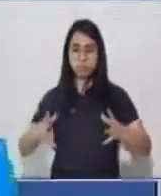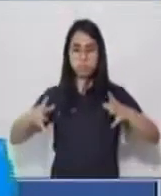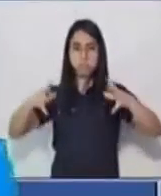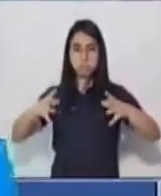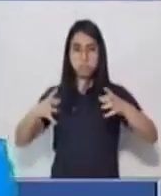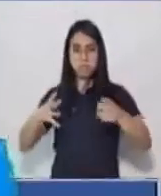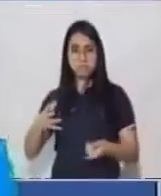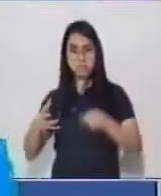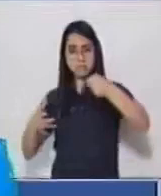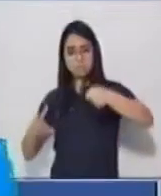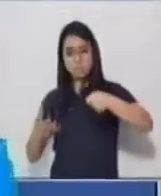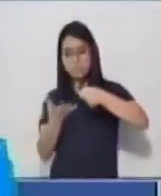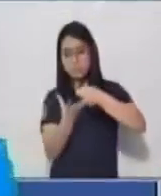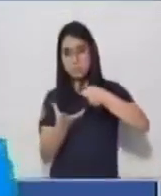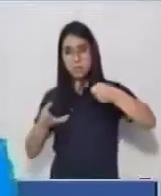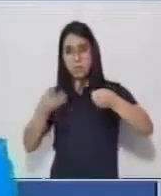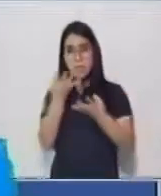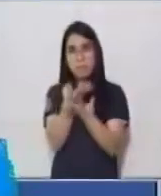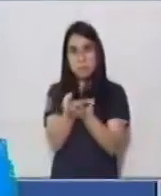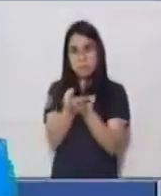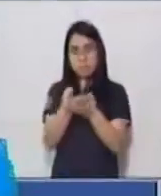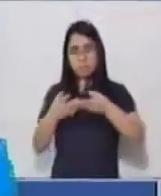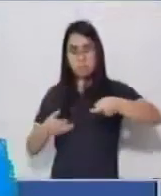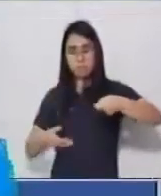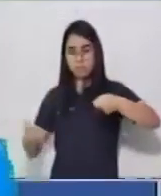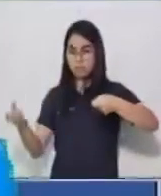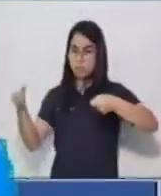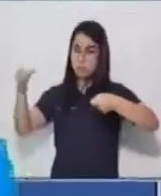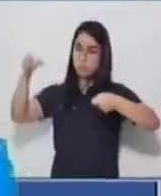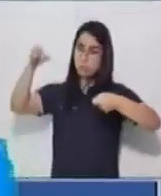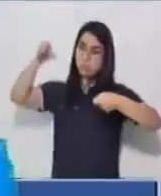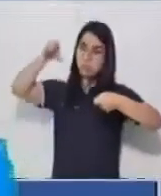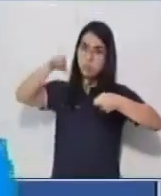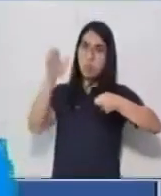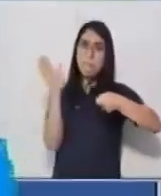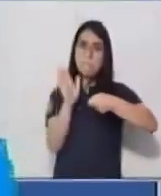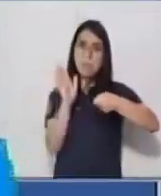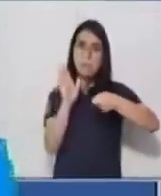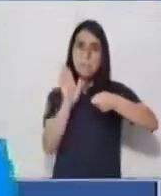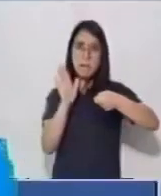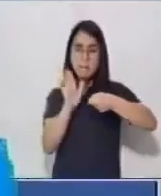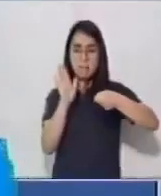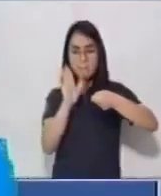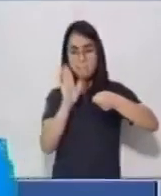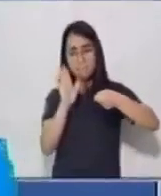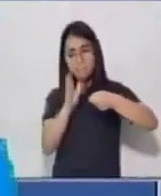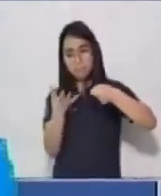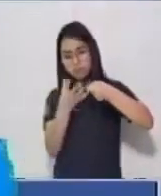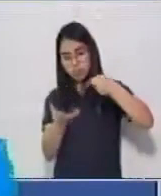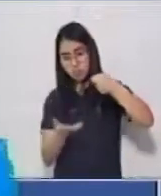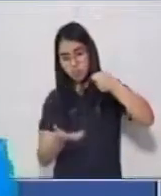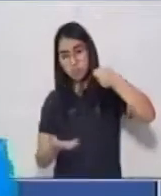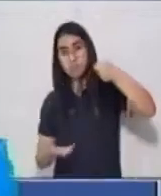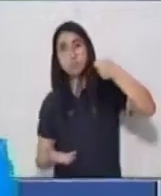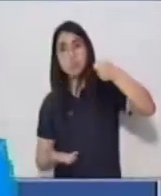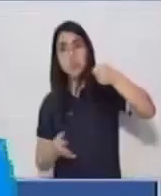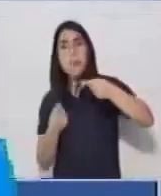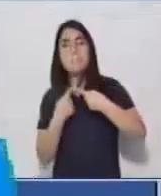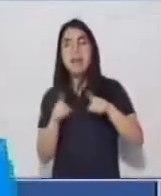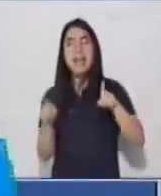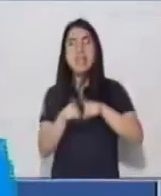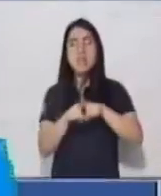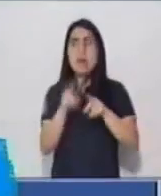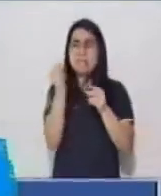harina, la cantidad de royal y cernimos para que no hayan grumos de harina.